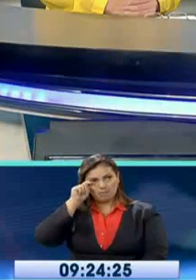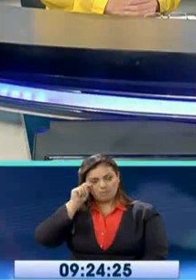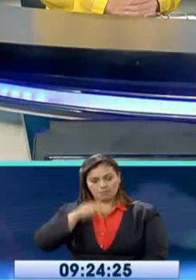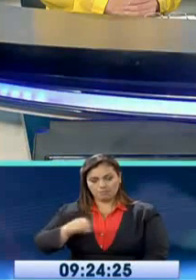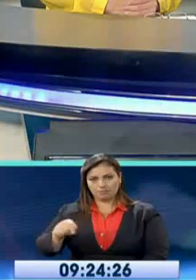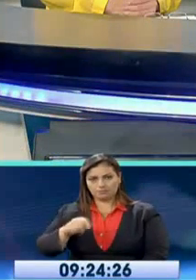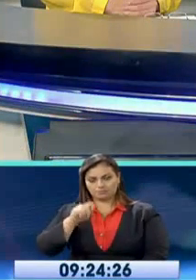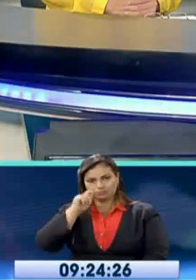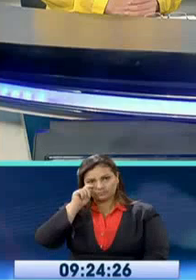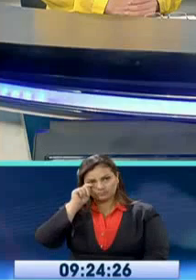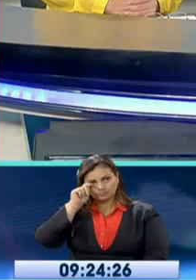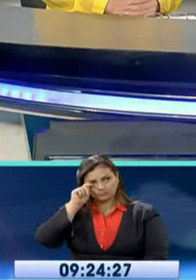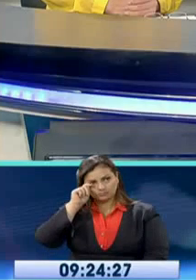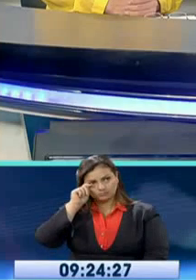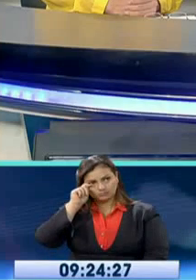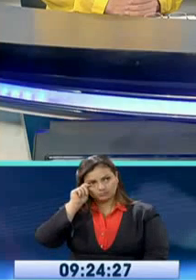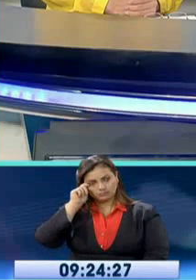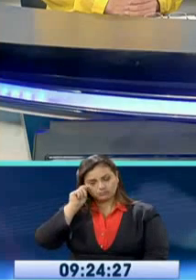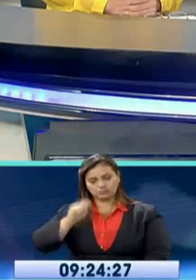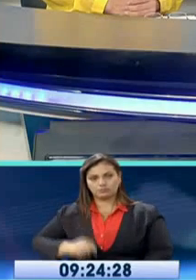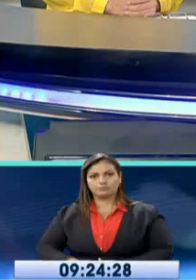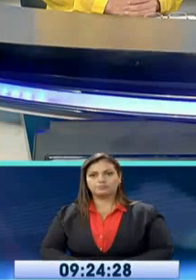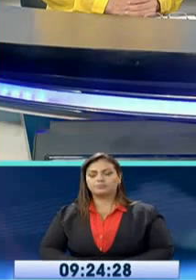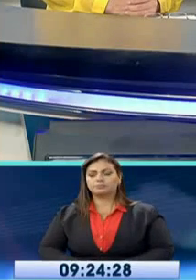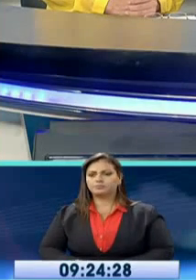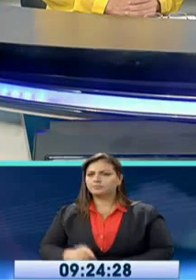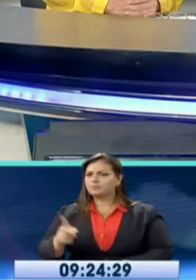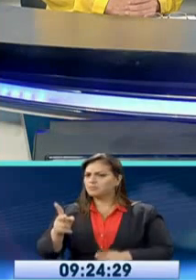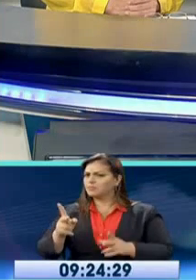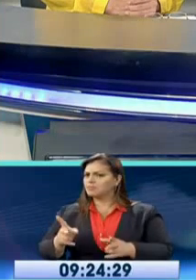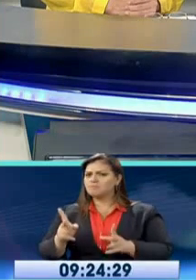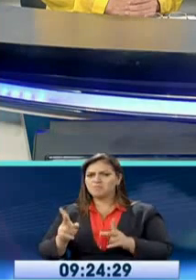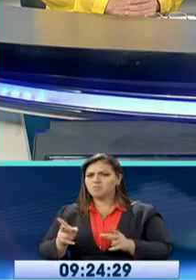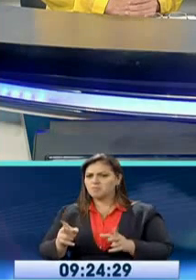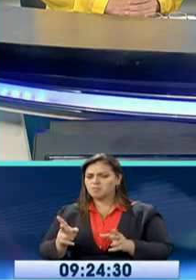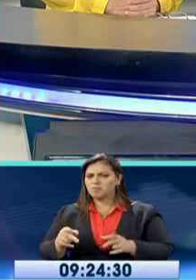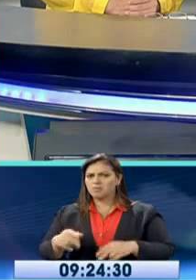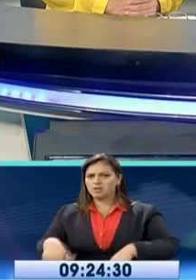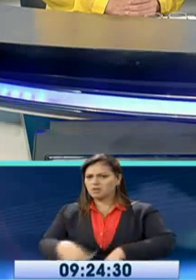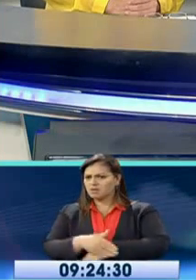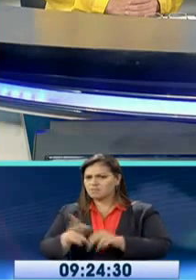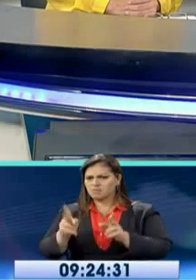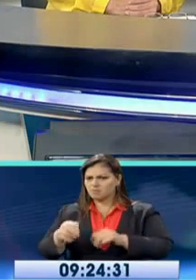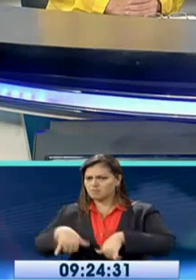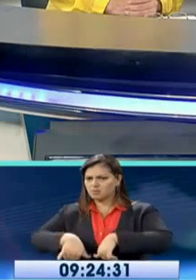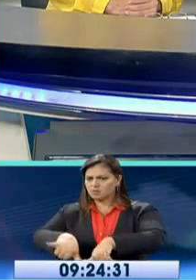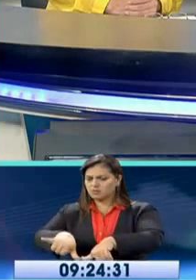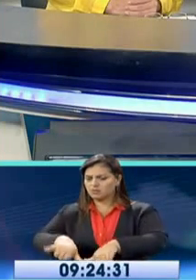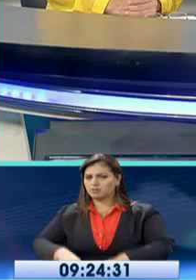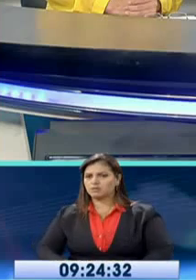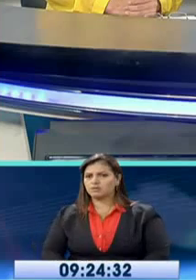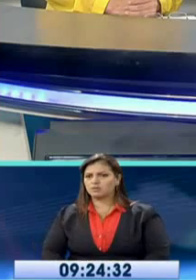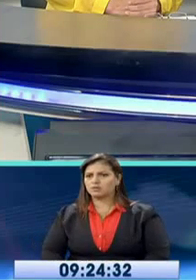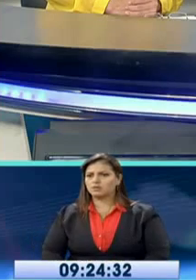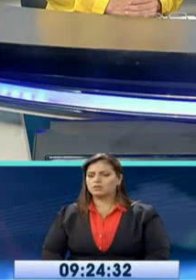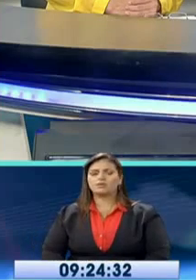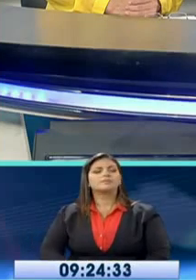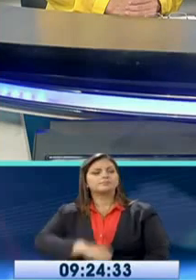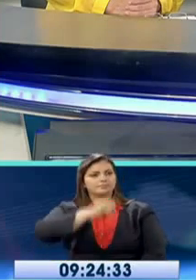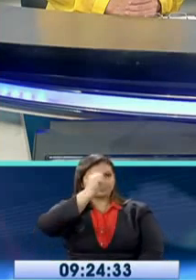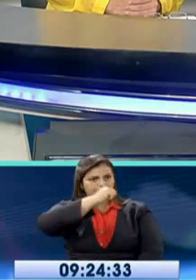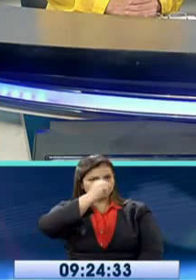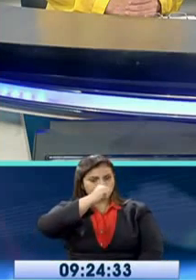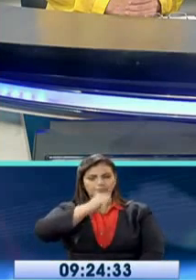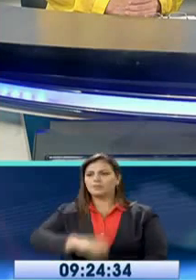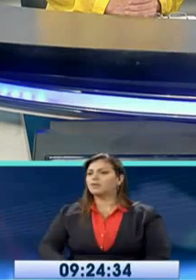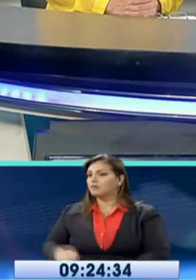sigue por ahí por la 25 de julio, por la Pedro Menéndez, ¿no? Pedro Menéndez. Bueno, déjeme decirle que conozco de un estudio que